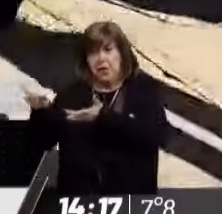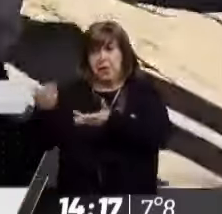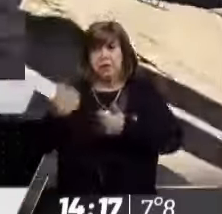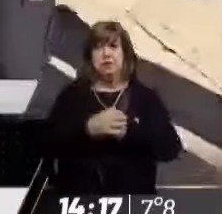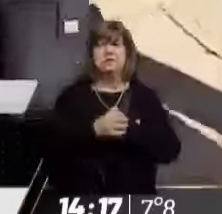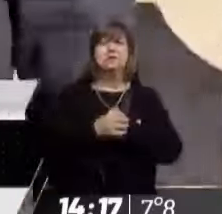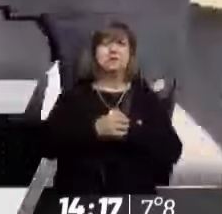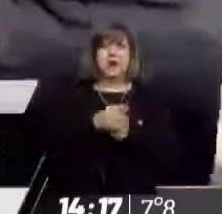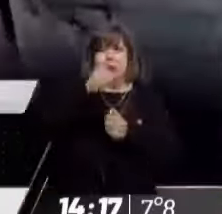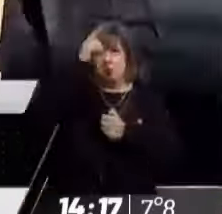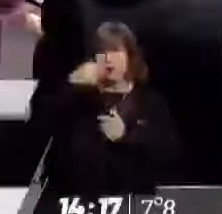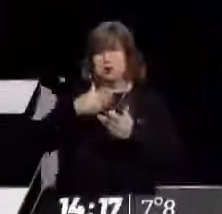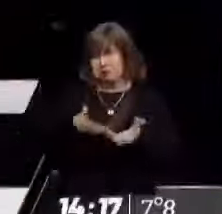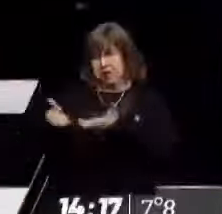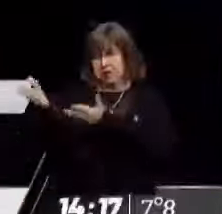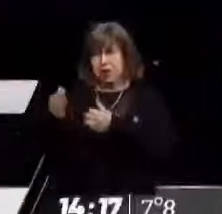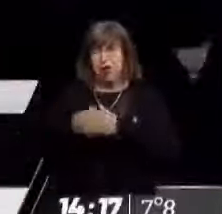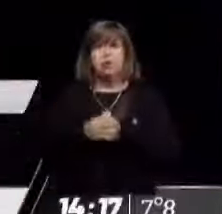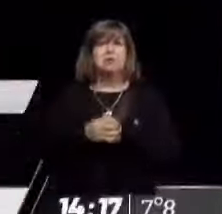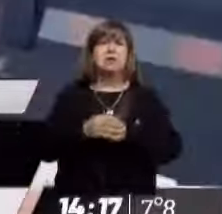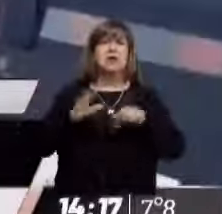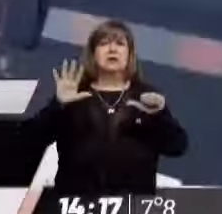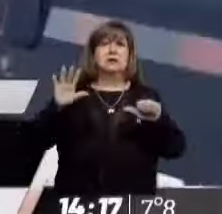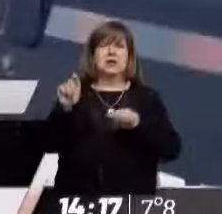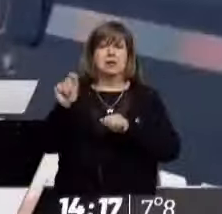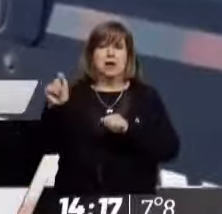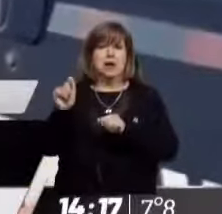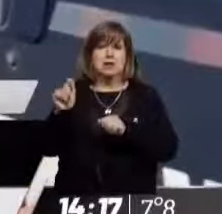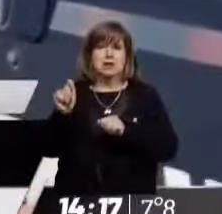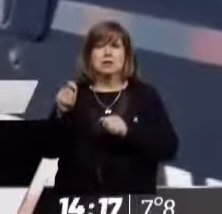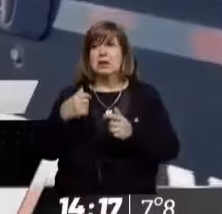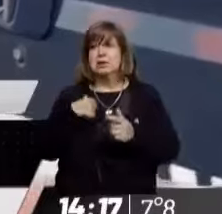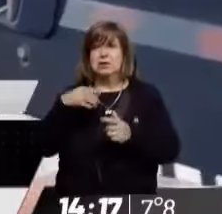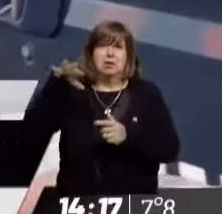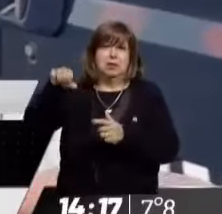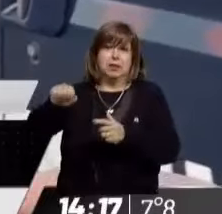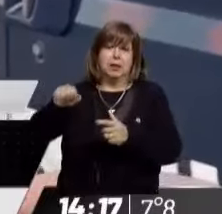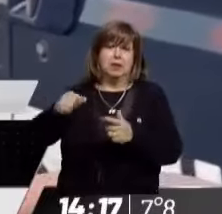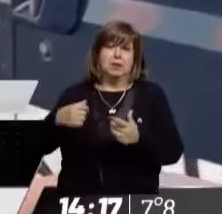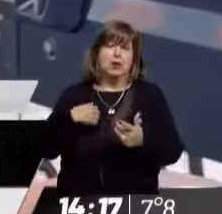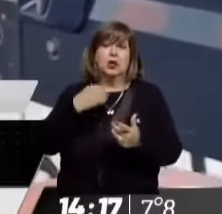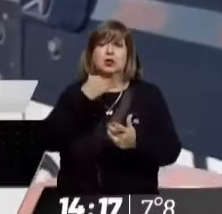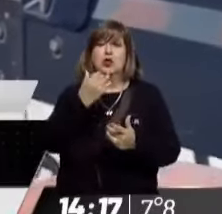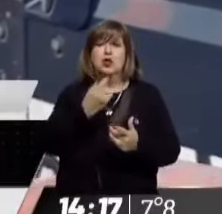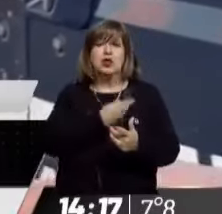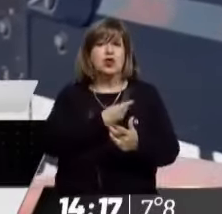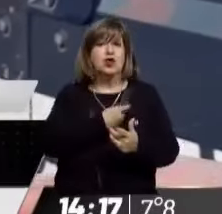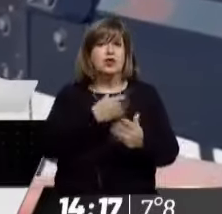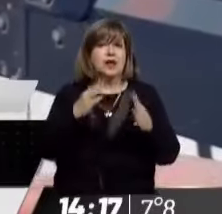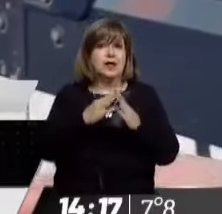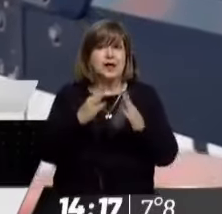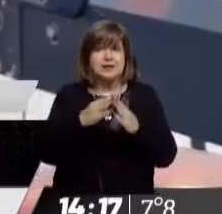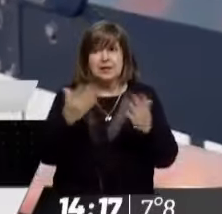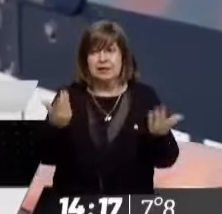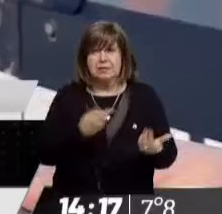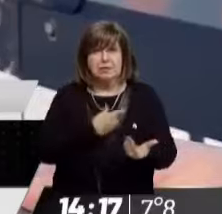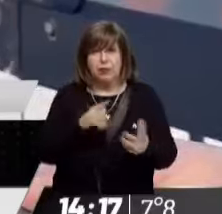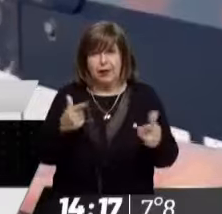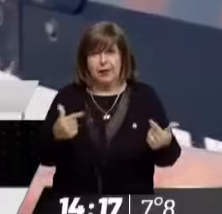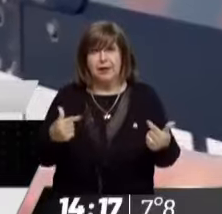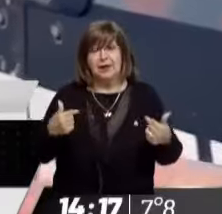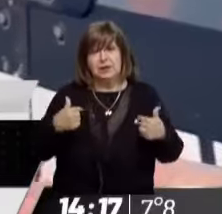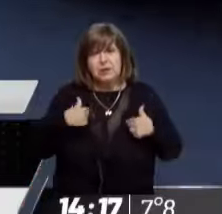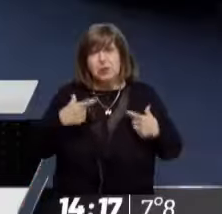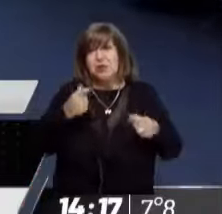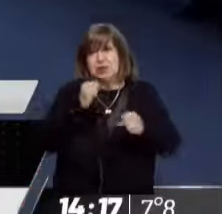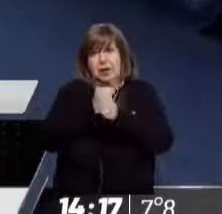la policía dejaste entrar claro quería que lo dieran un lugar solamente no queremos que nos regalen nada solo queremos que nos den un lotecito y lo vamos a ir pagando por mes porque somos